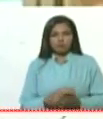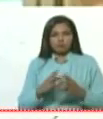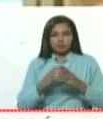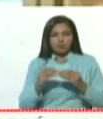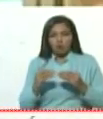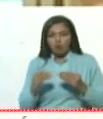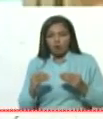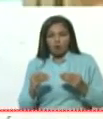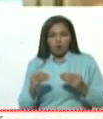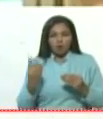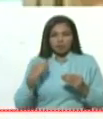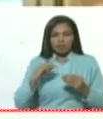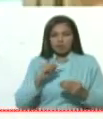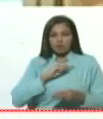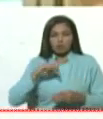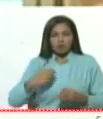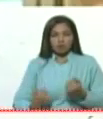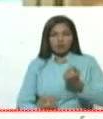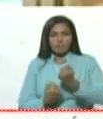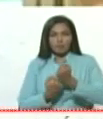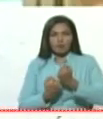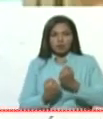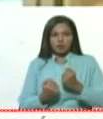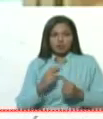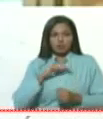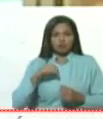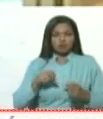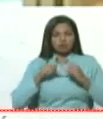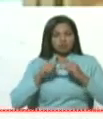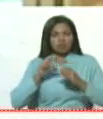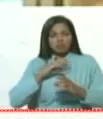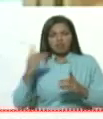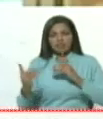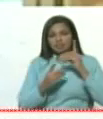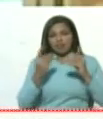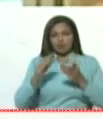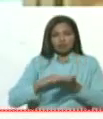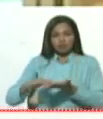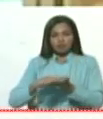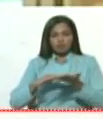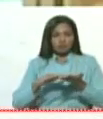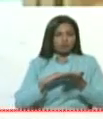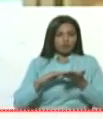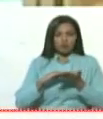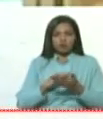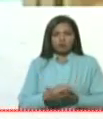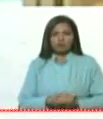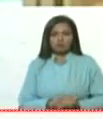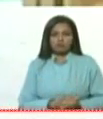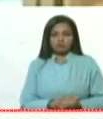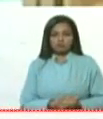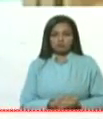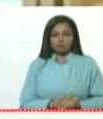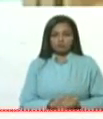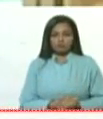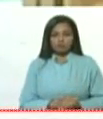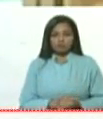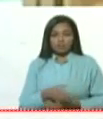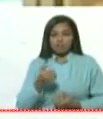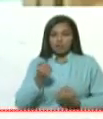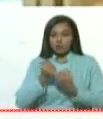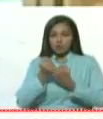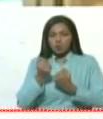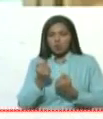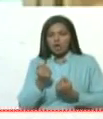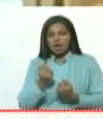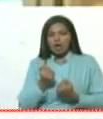circunstancia, todo nuestro apoyo a la mesa permanente de diálogo y soluciones que con la ayuda de Noruega